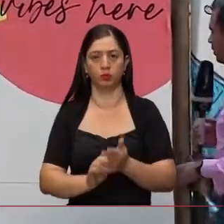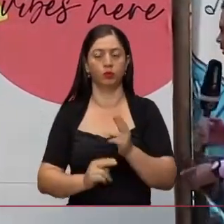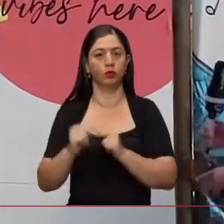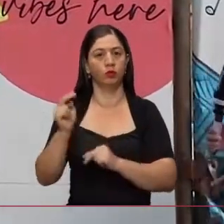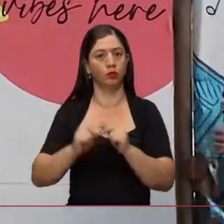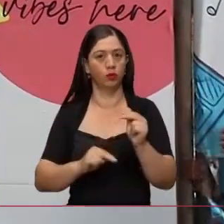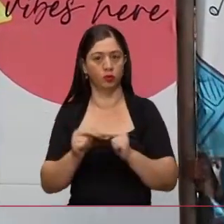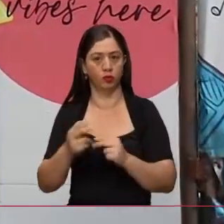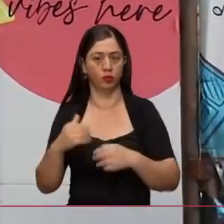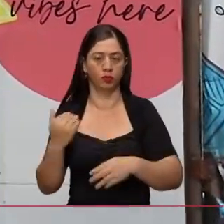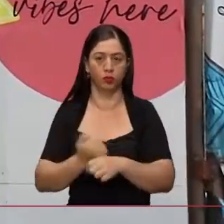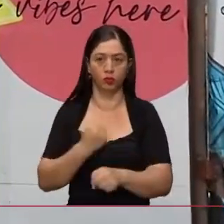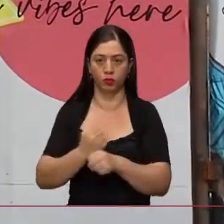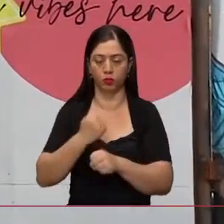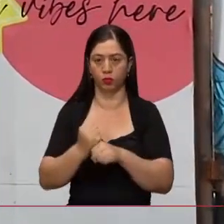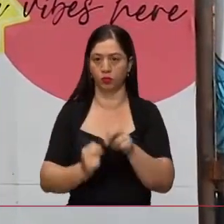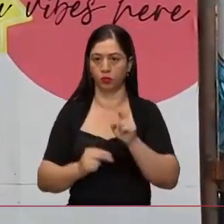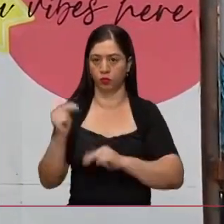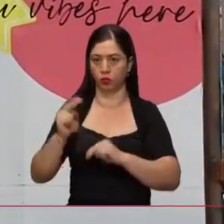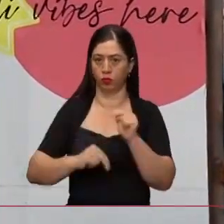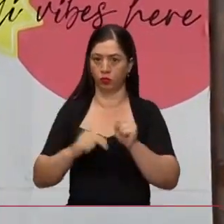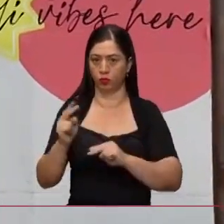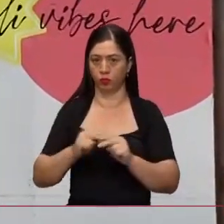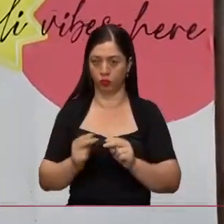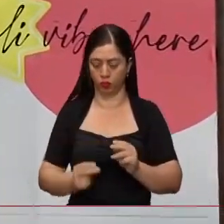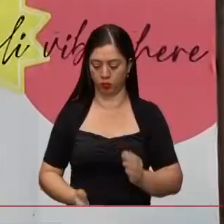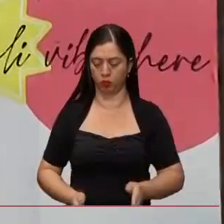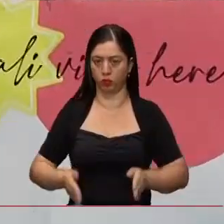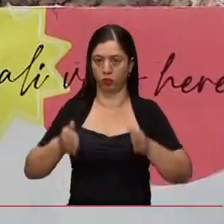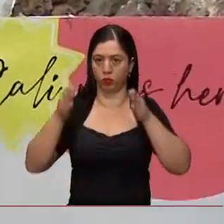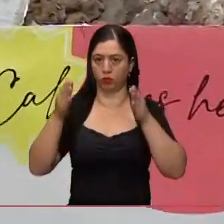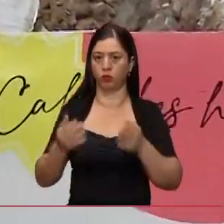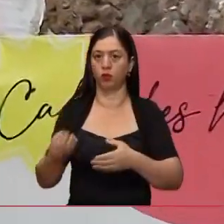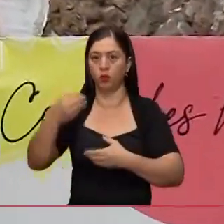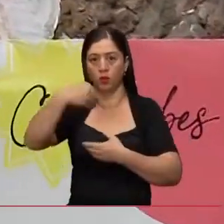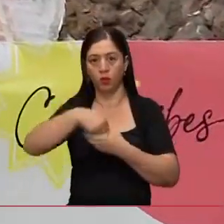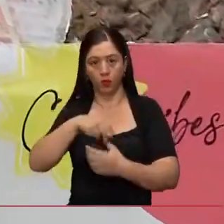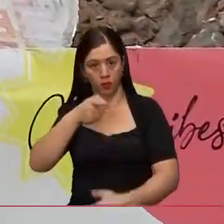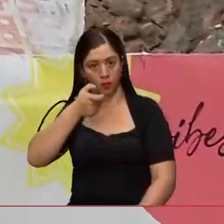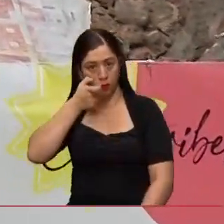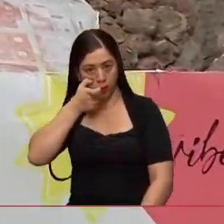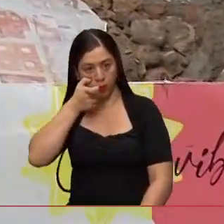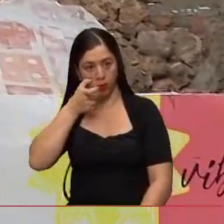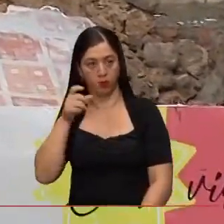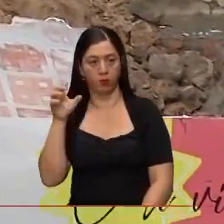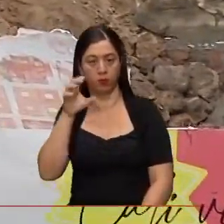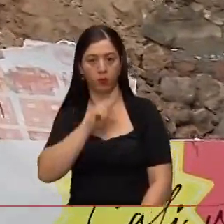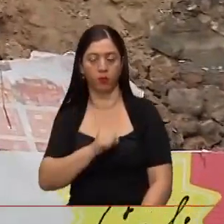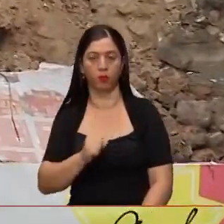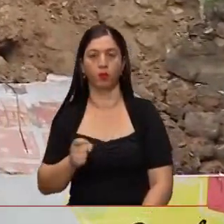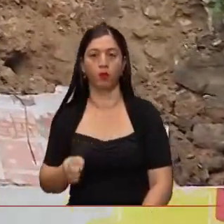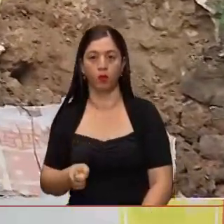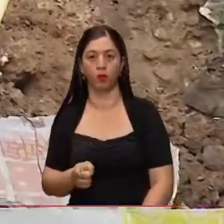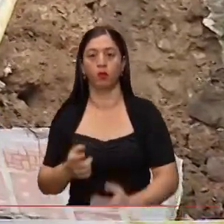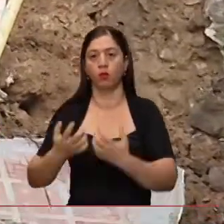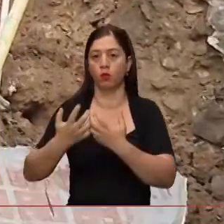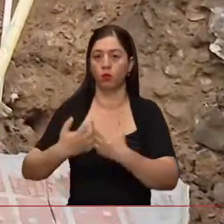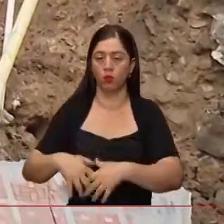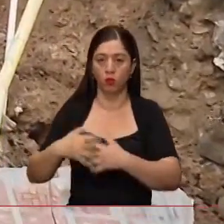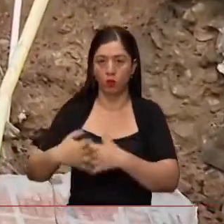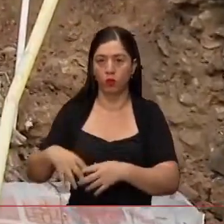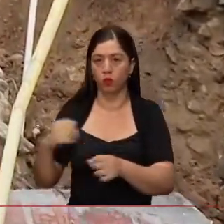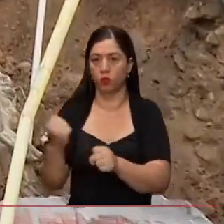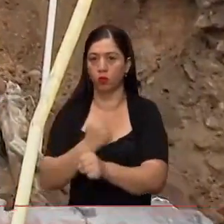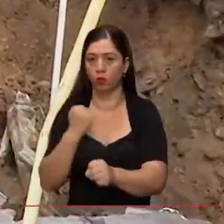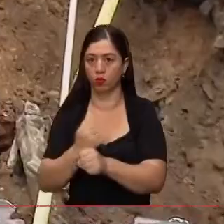donde se está adelantando la construcción de un edificio. Al interior se observa, ahí hay algún tipo de funcionarios, de empleados